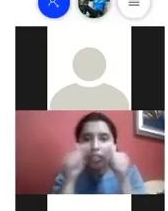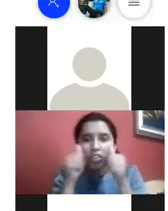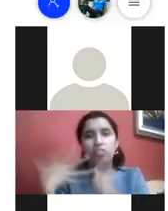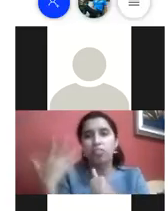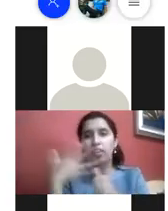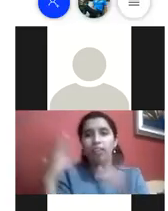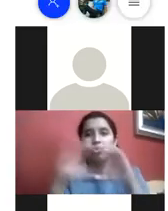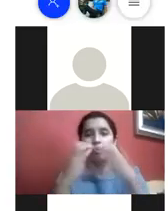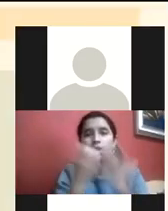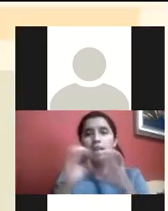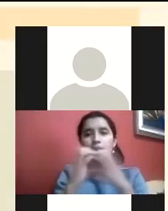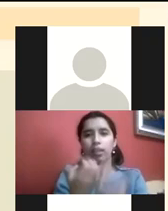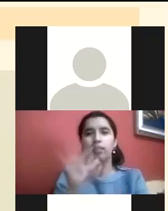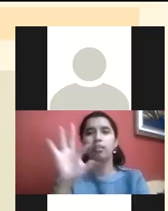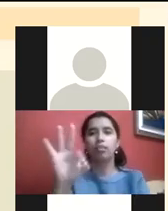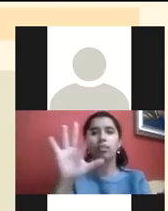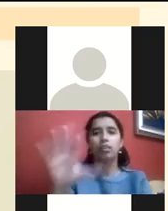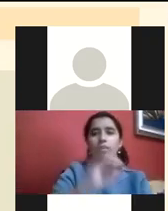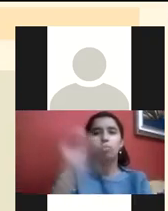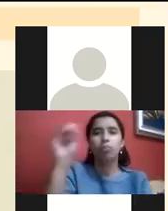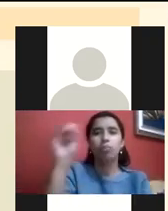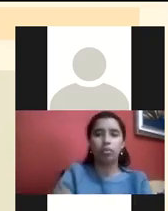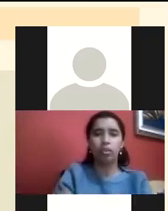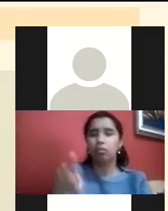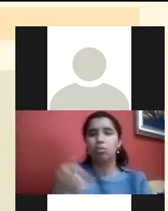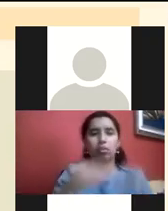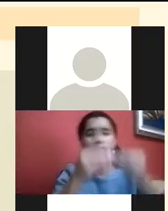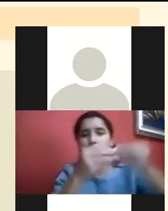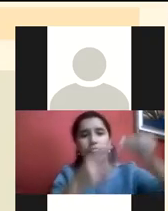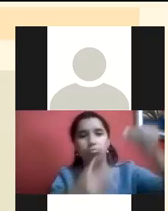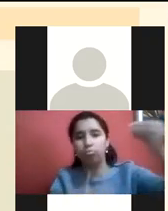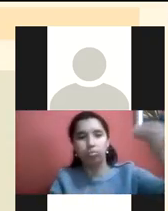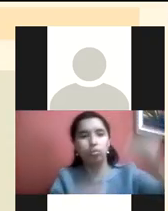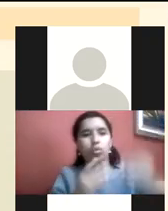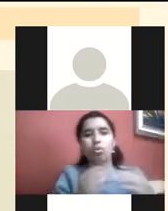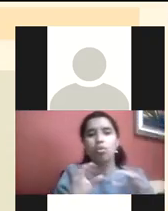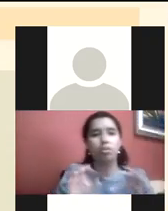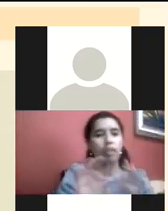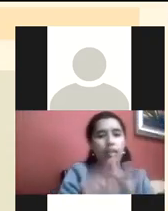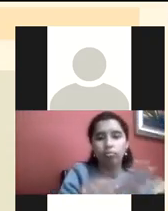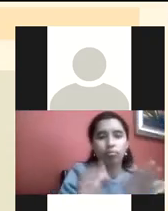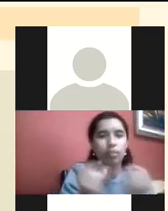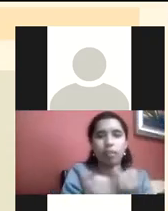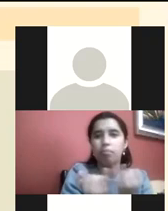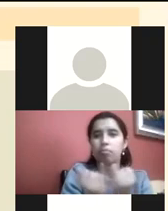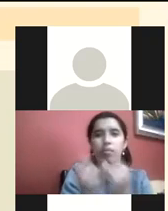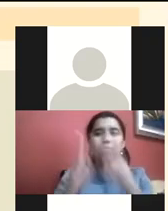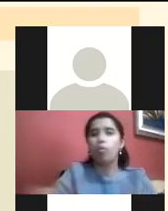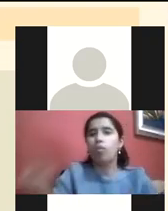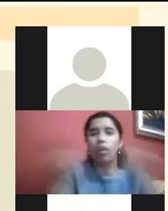pide el 95%, usted no tiene que hacer todo el procedimiento, solo colocar el valor que ya anotó aquí.